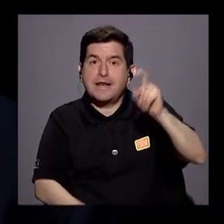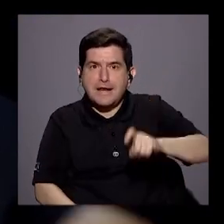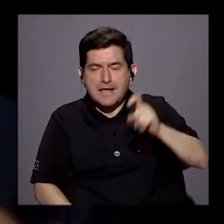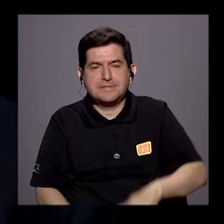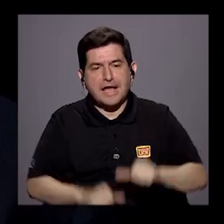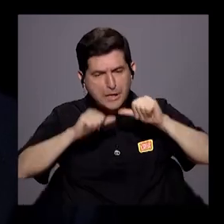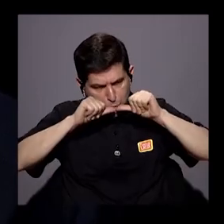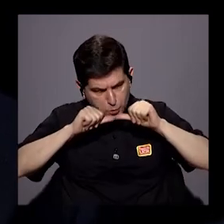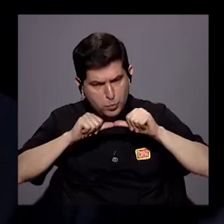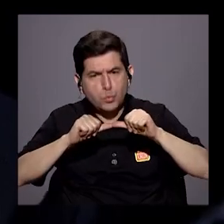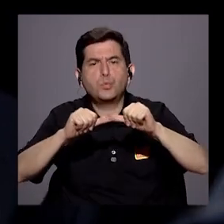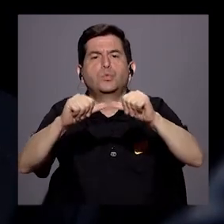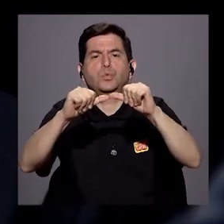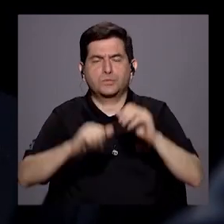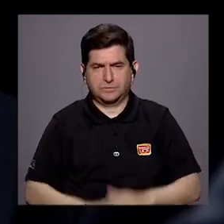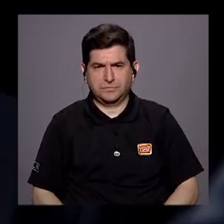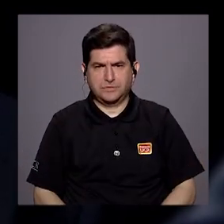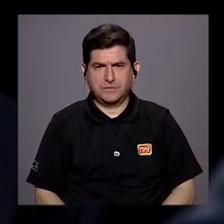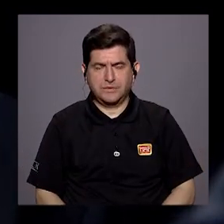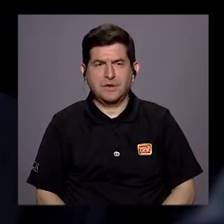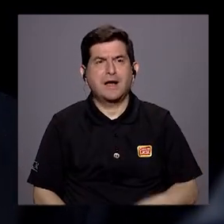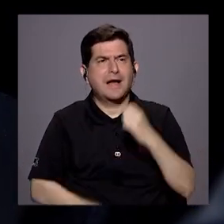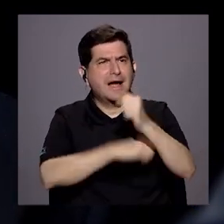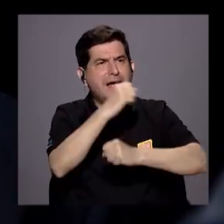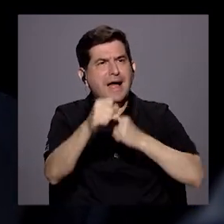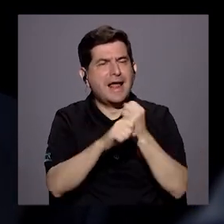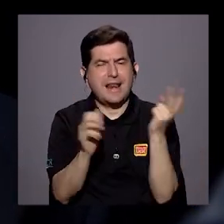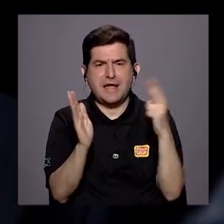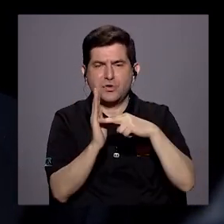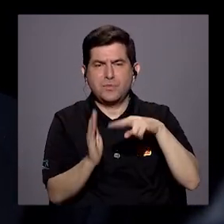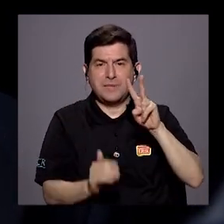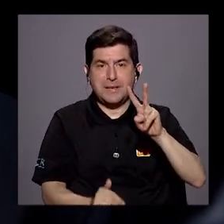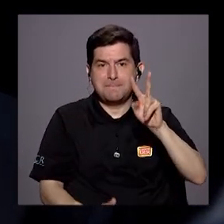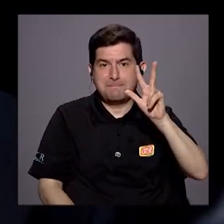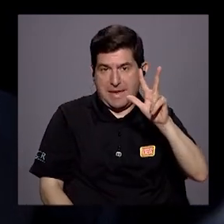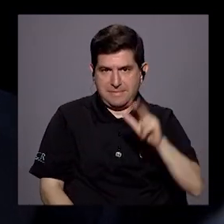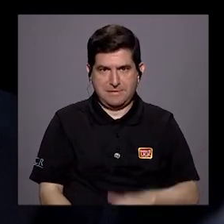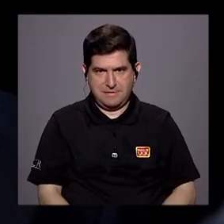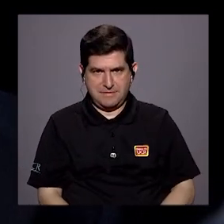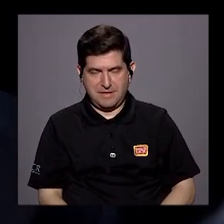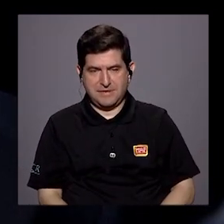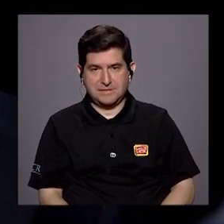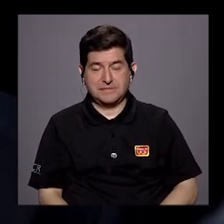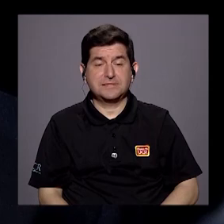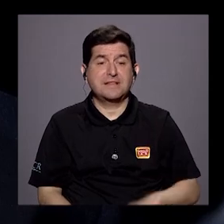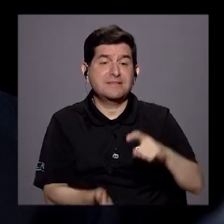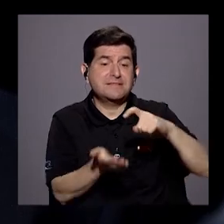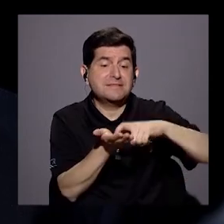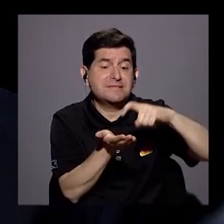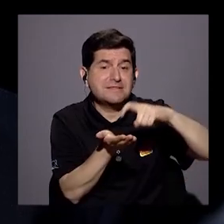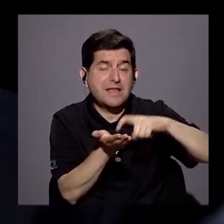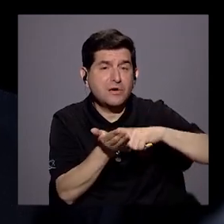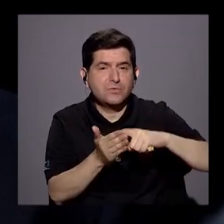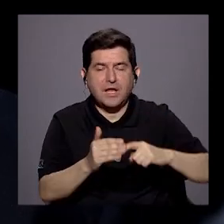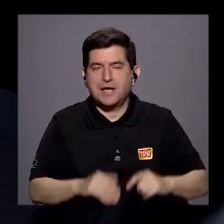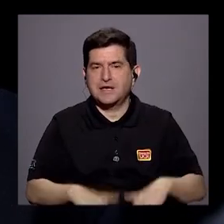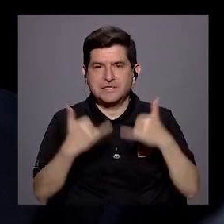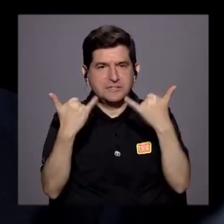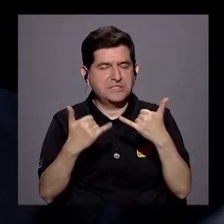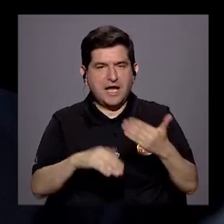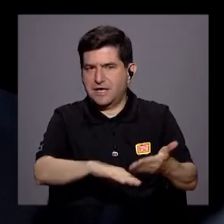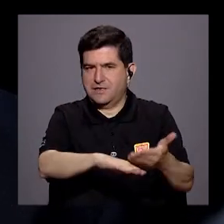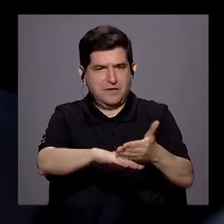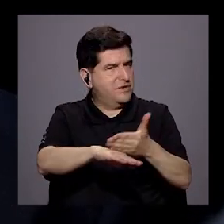requerir constancia de aquí al año 2023 para llegar a que la deuda no siga creciendo